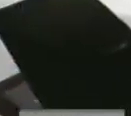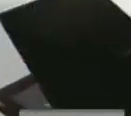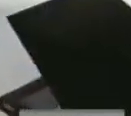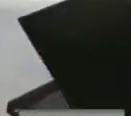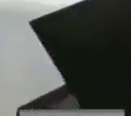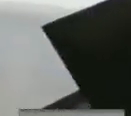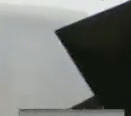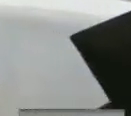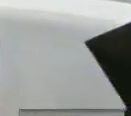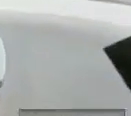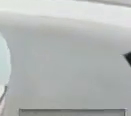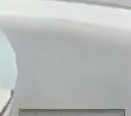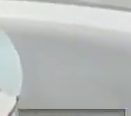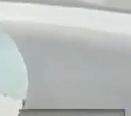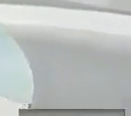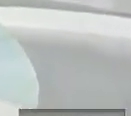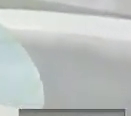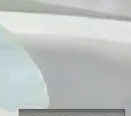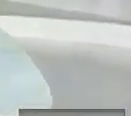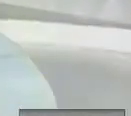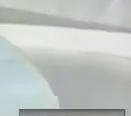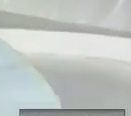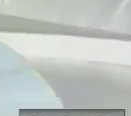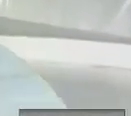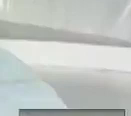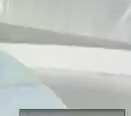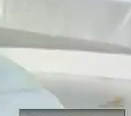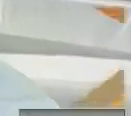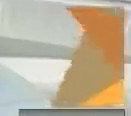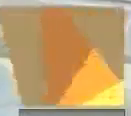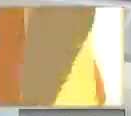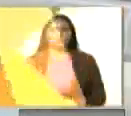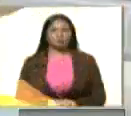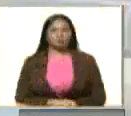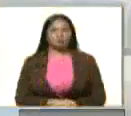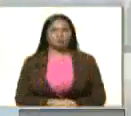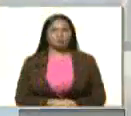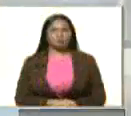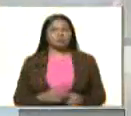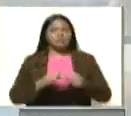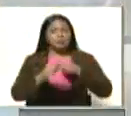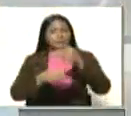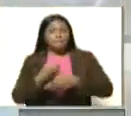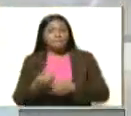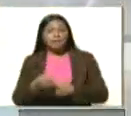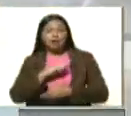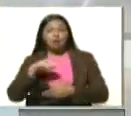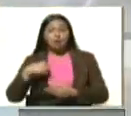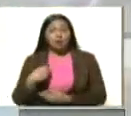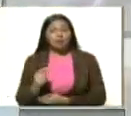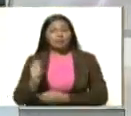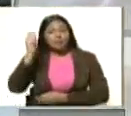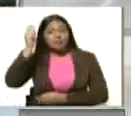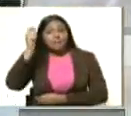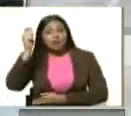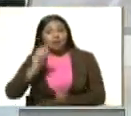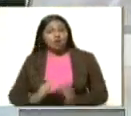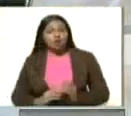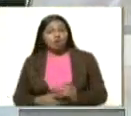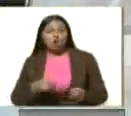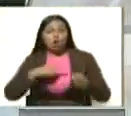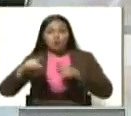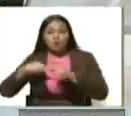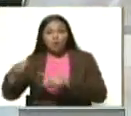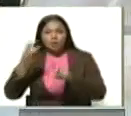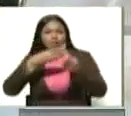Amigos, continuamos con más de su programa Café en la Mañana. Continuamos también con nuestra diputada Ingrid Barón, y es diputada de la Asamblea Nacional, coordinadora nacional de la sexodiversidad. Ella también